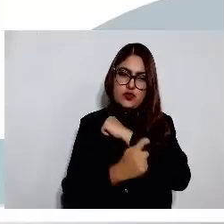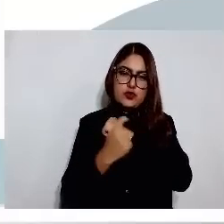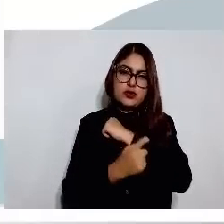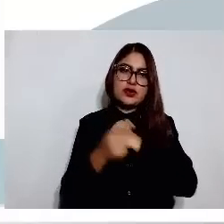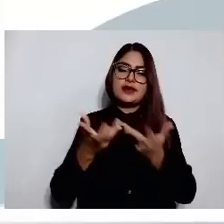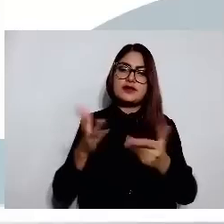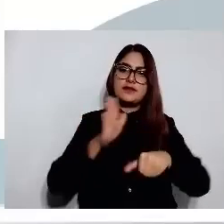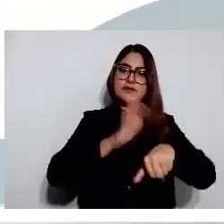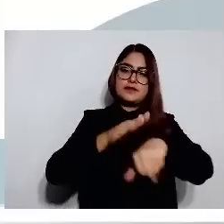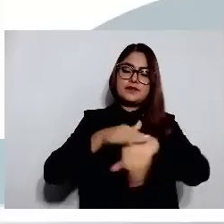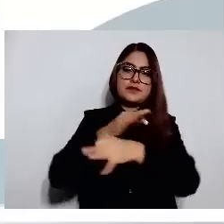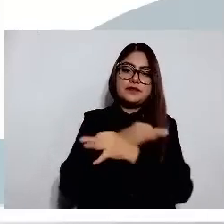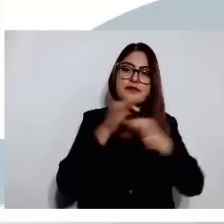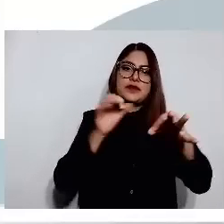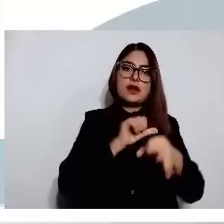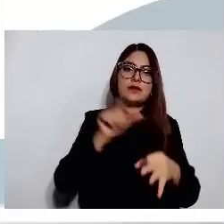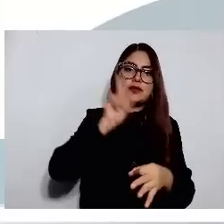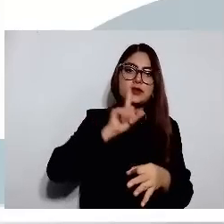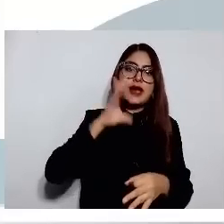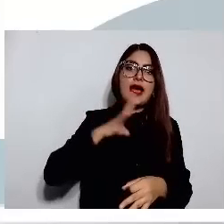protección 24/7.